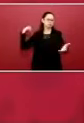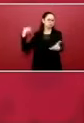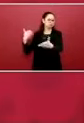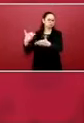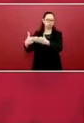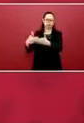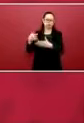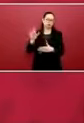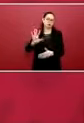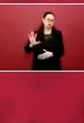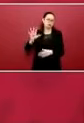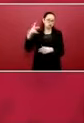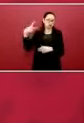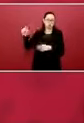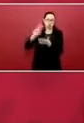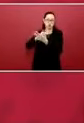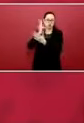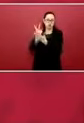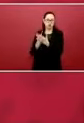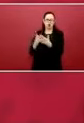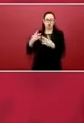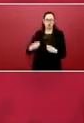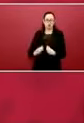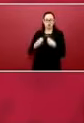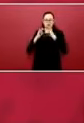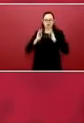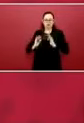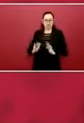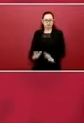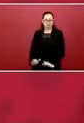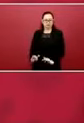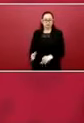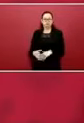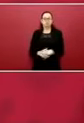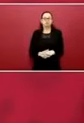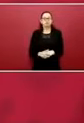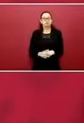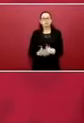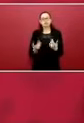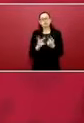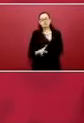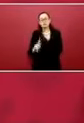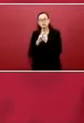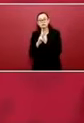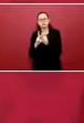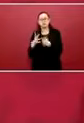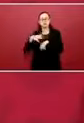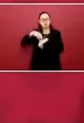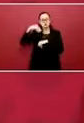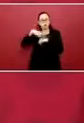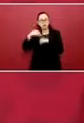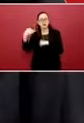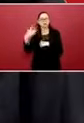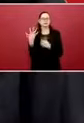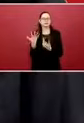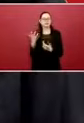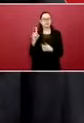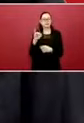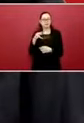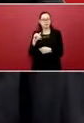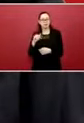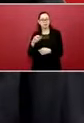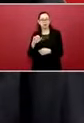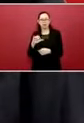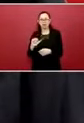estado de bienestar. Países como Suecia, como Dinamarca, los